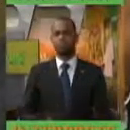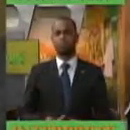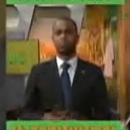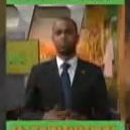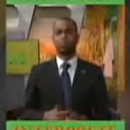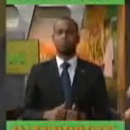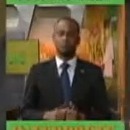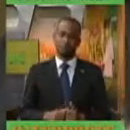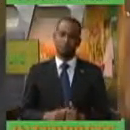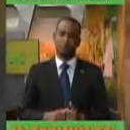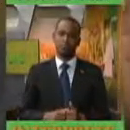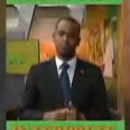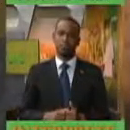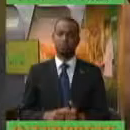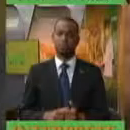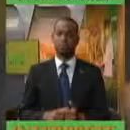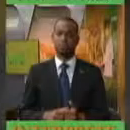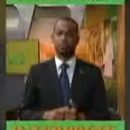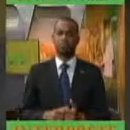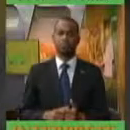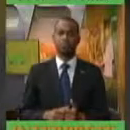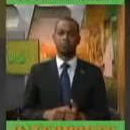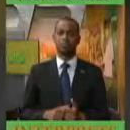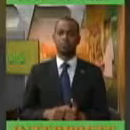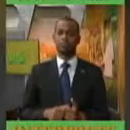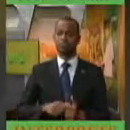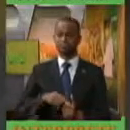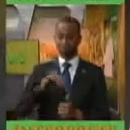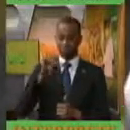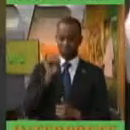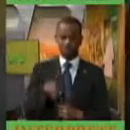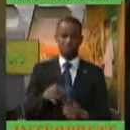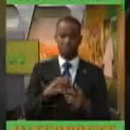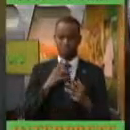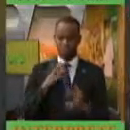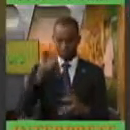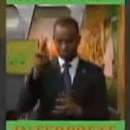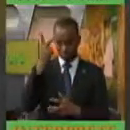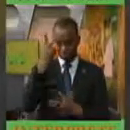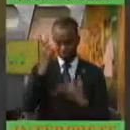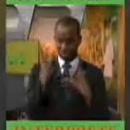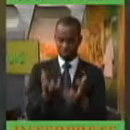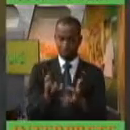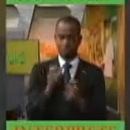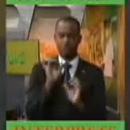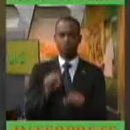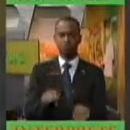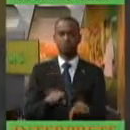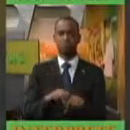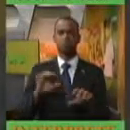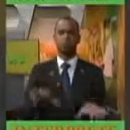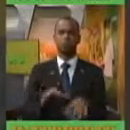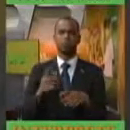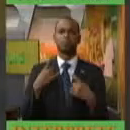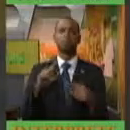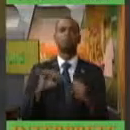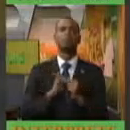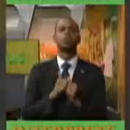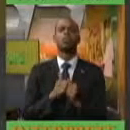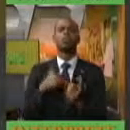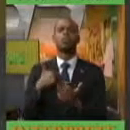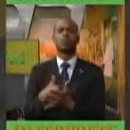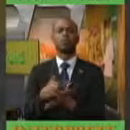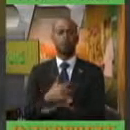Es solamente bajo esa voluntad política que tú puedes hacer ese desmonte. Y el desmonte se hace